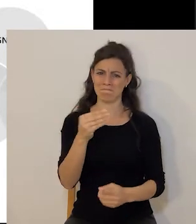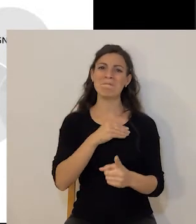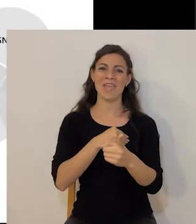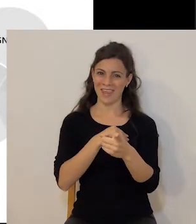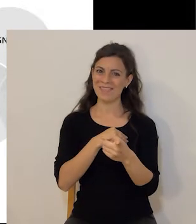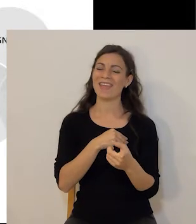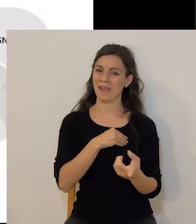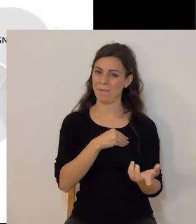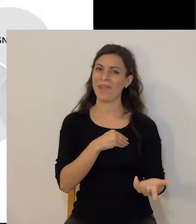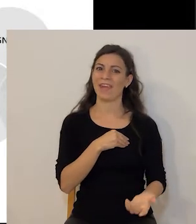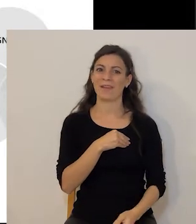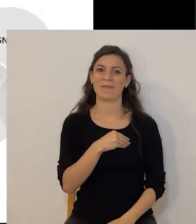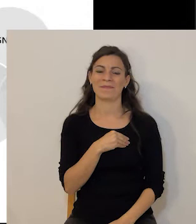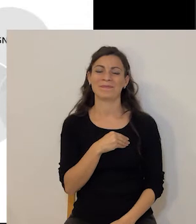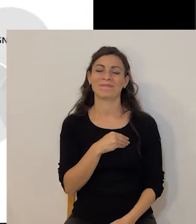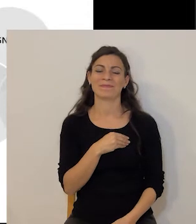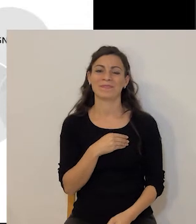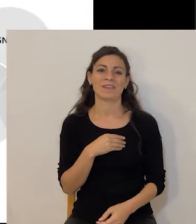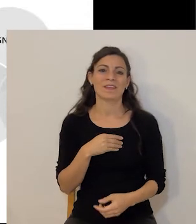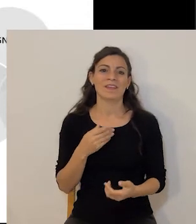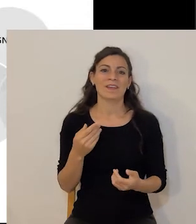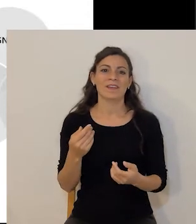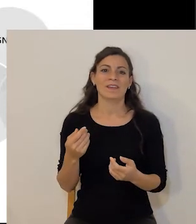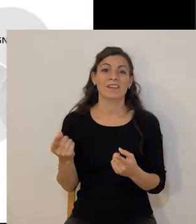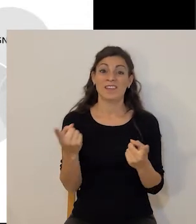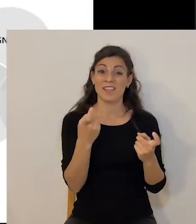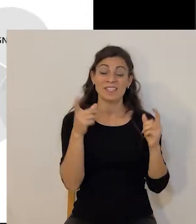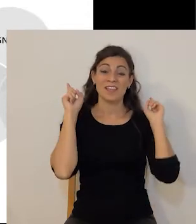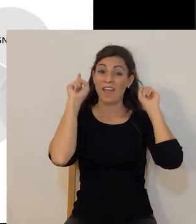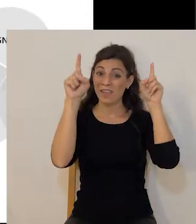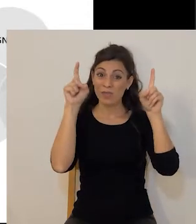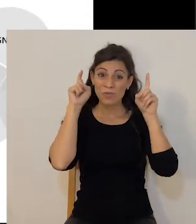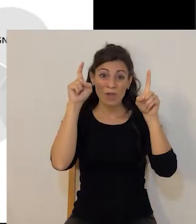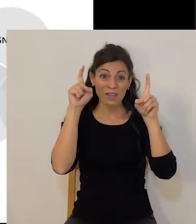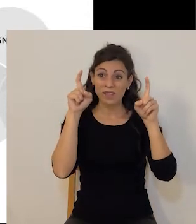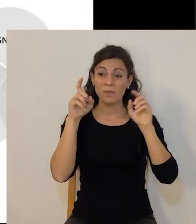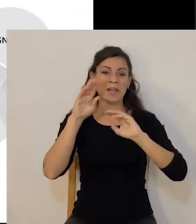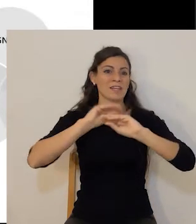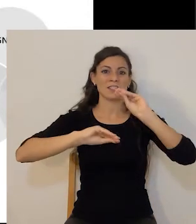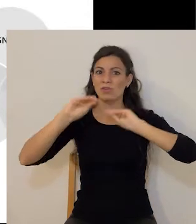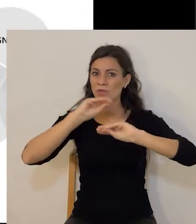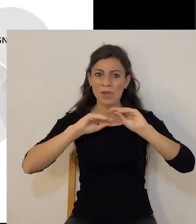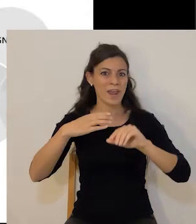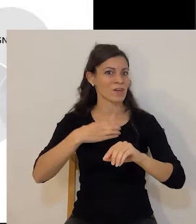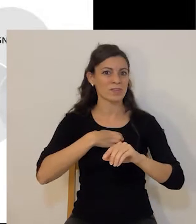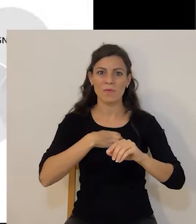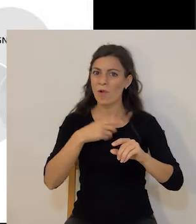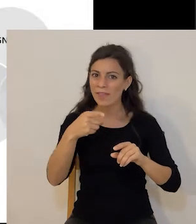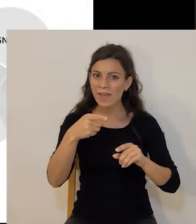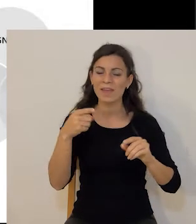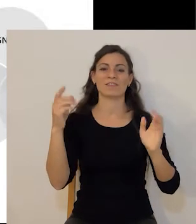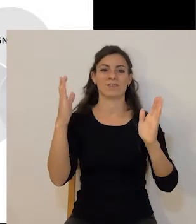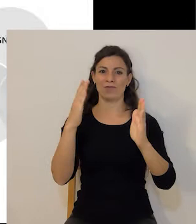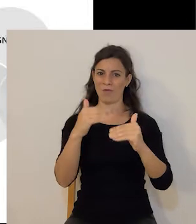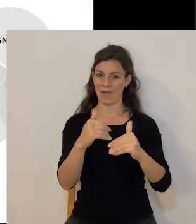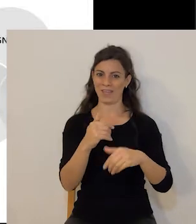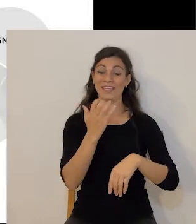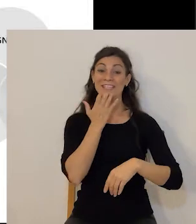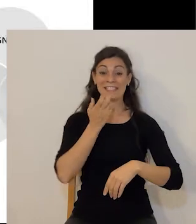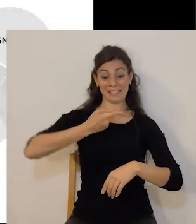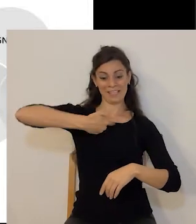pena. No hay ninguna necesidad educativa que no se pueda solventar si tenemos un